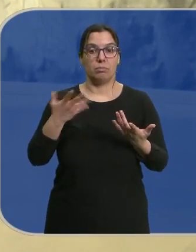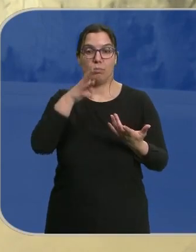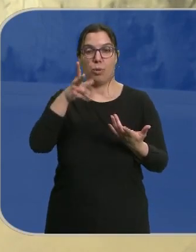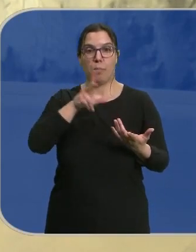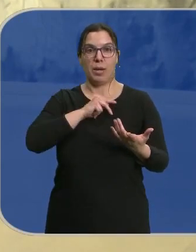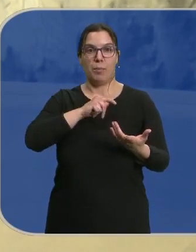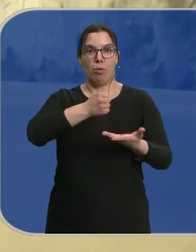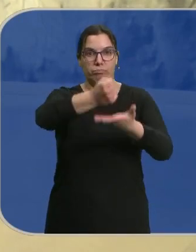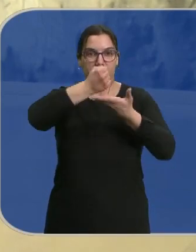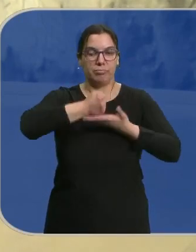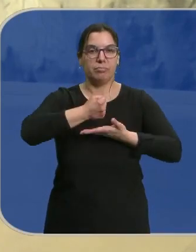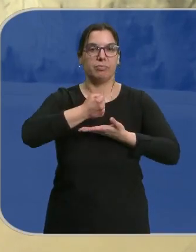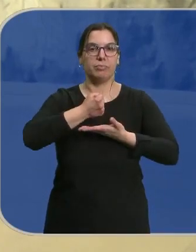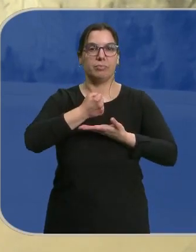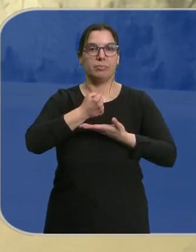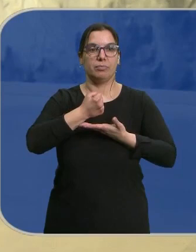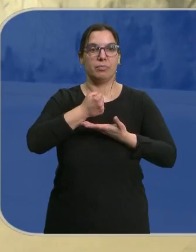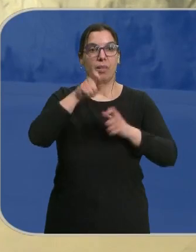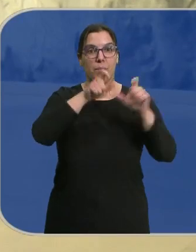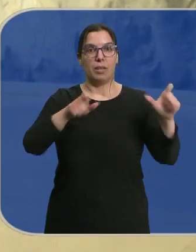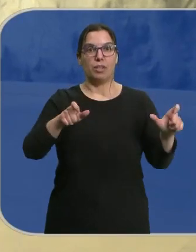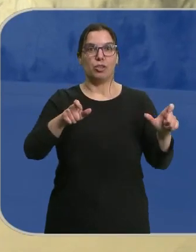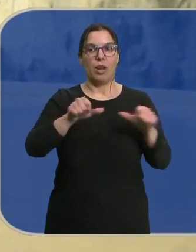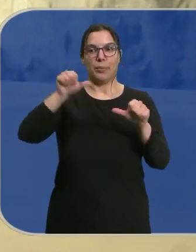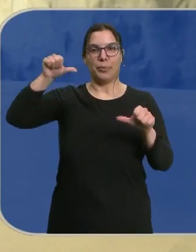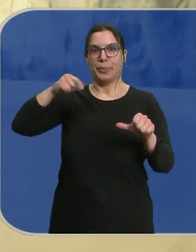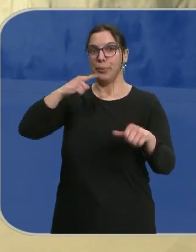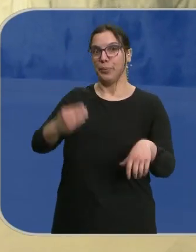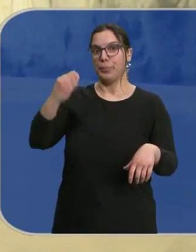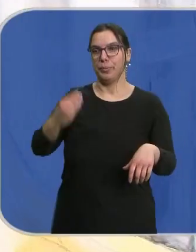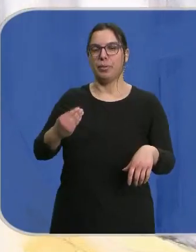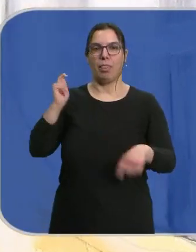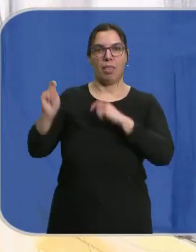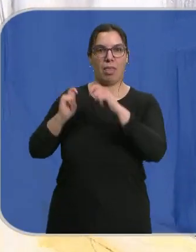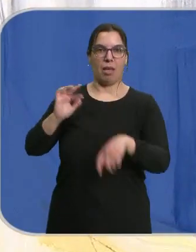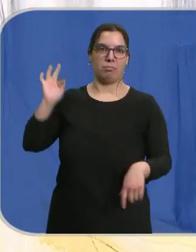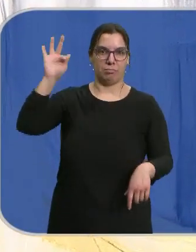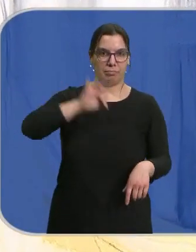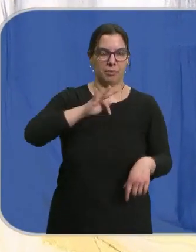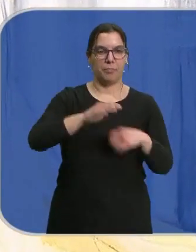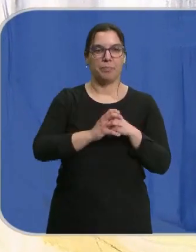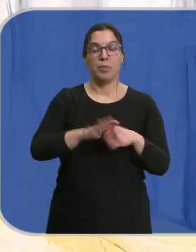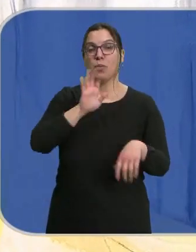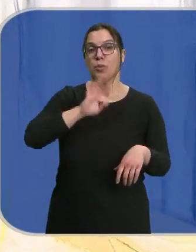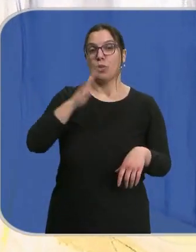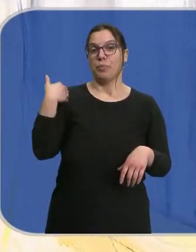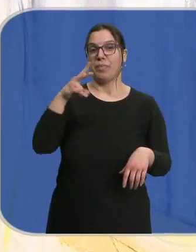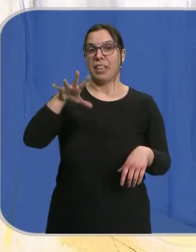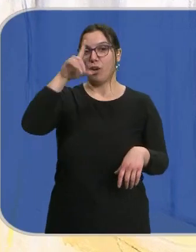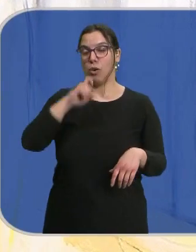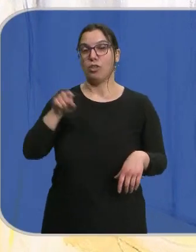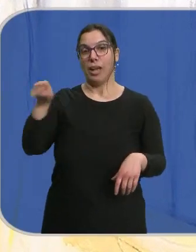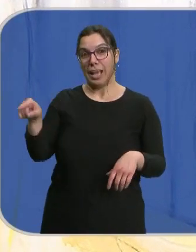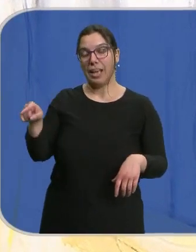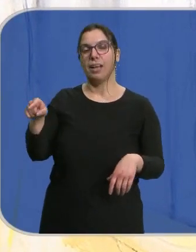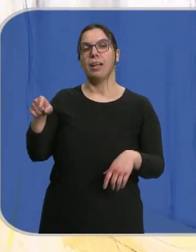este galardón que han tenido grandes personajes de la cultura castellano-leonesa. Curiosidades del destino, hace 25 años era